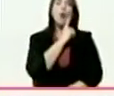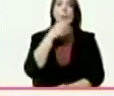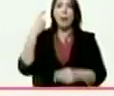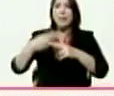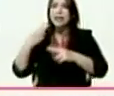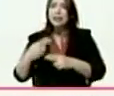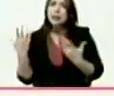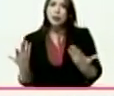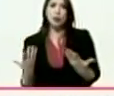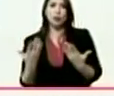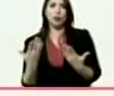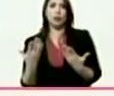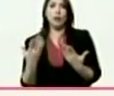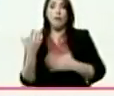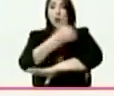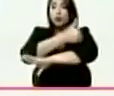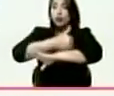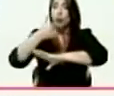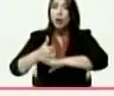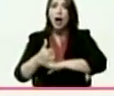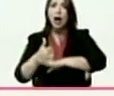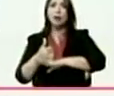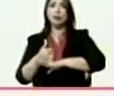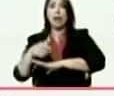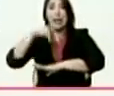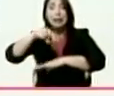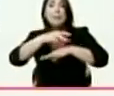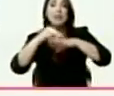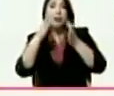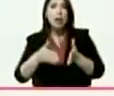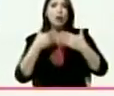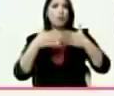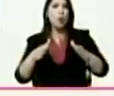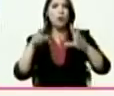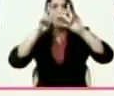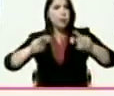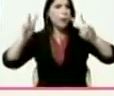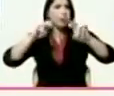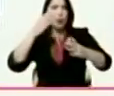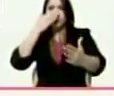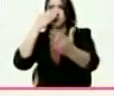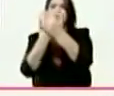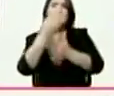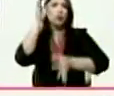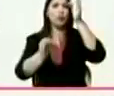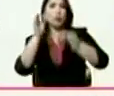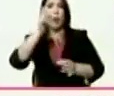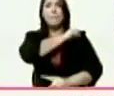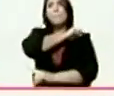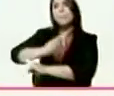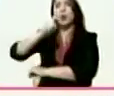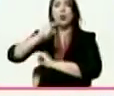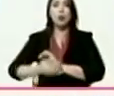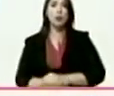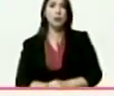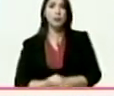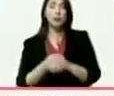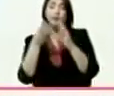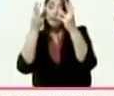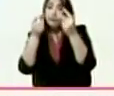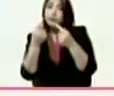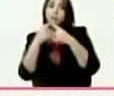con apellidos de funcionarios que este Ministerio Público llevó ante tribunales para ser condenados. En aquel momento la cifra